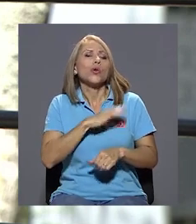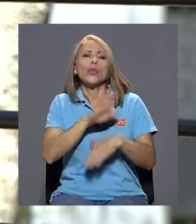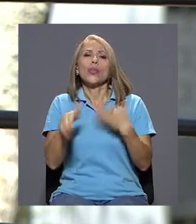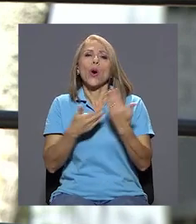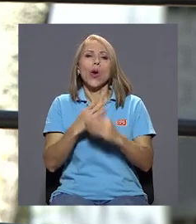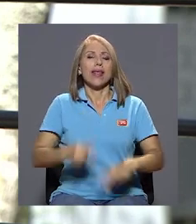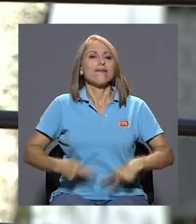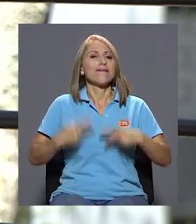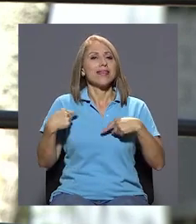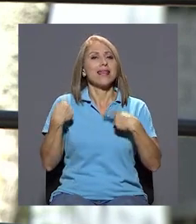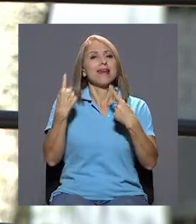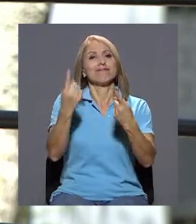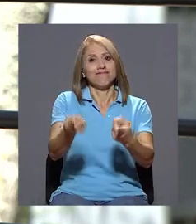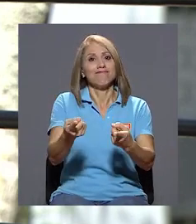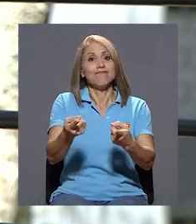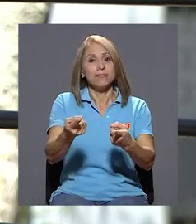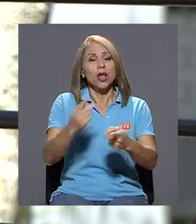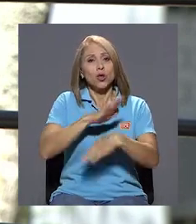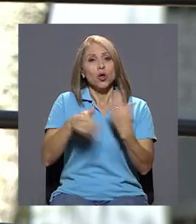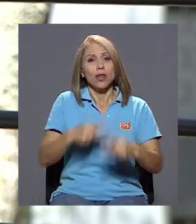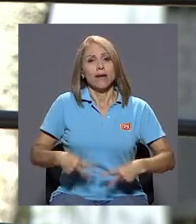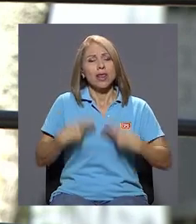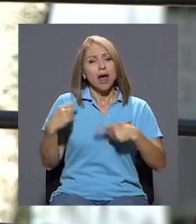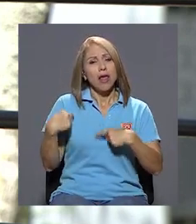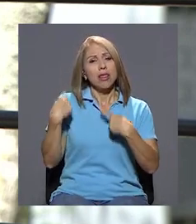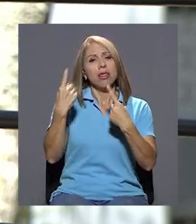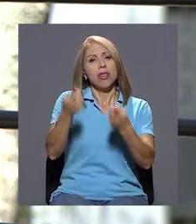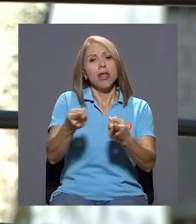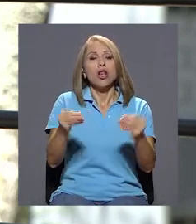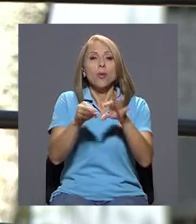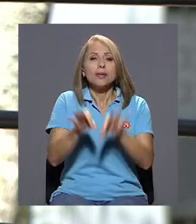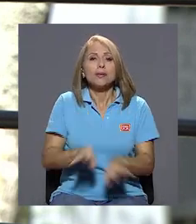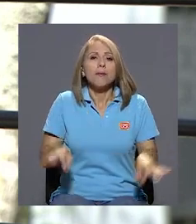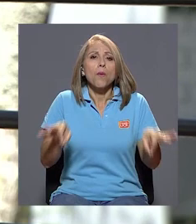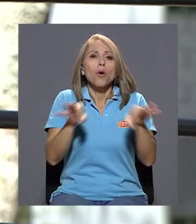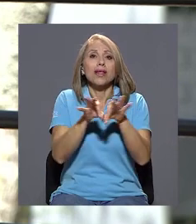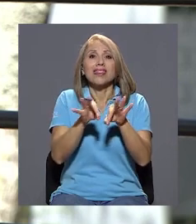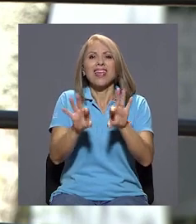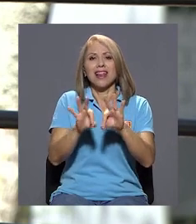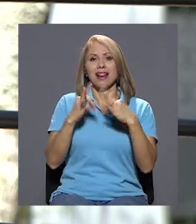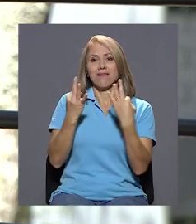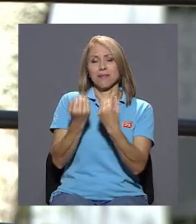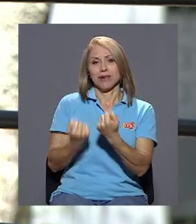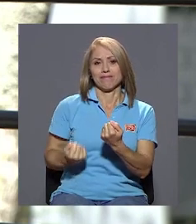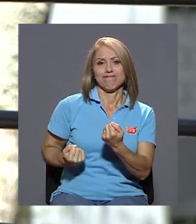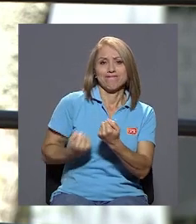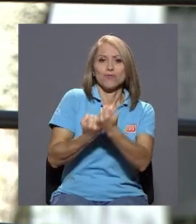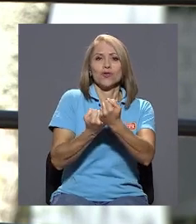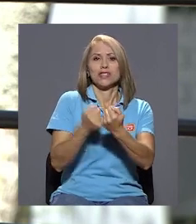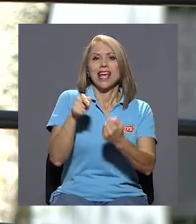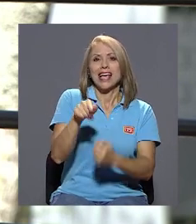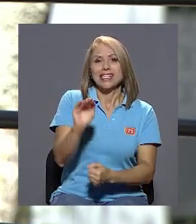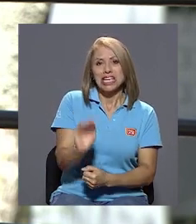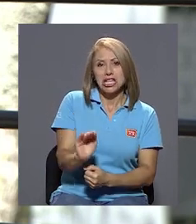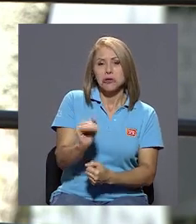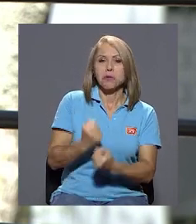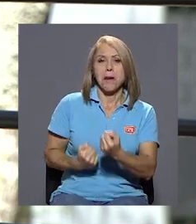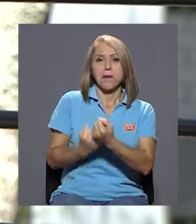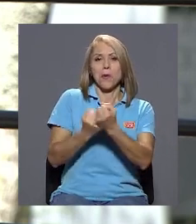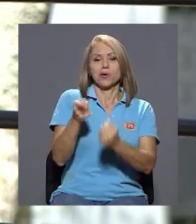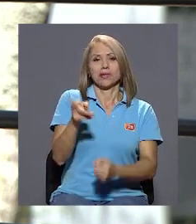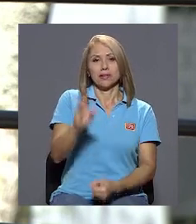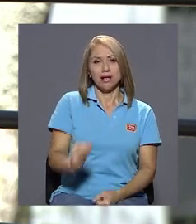es por el resto de su vida. Entonces, lo más importante es el apoyo que la familia le vaya a dar a ese menor o a ese